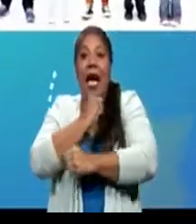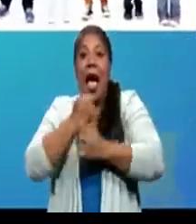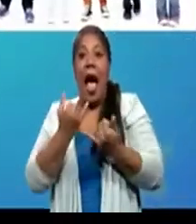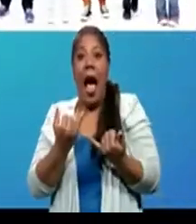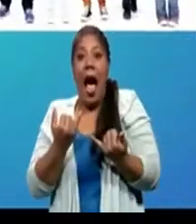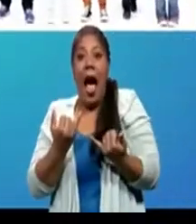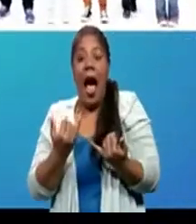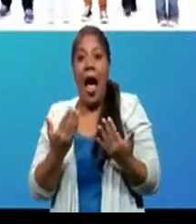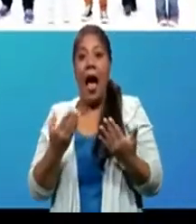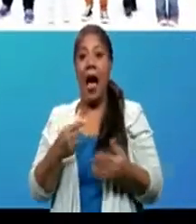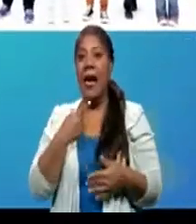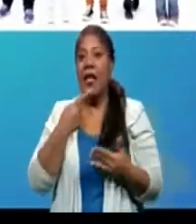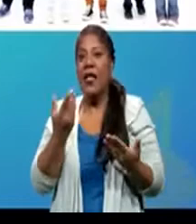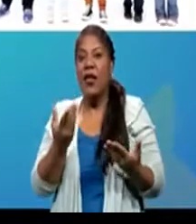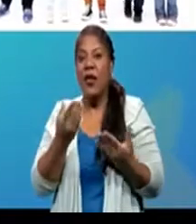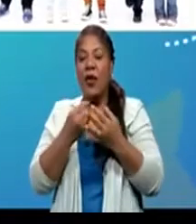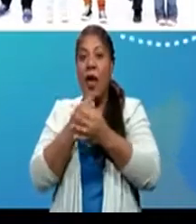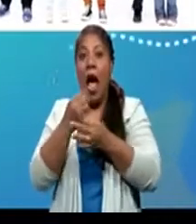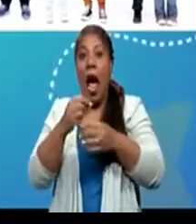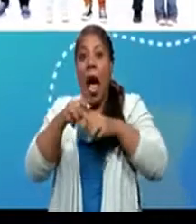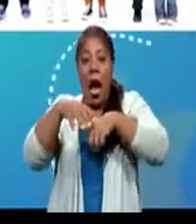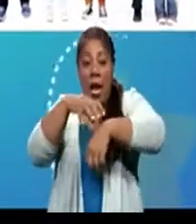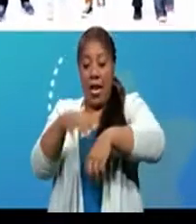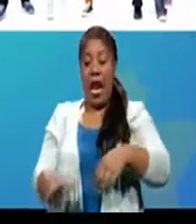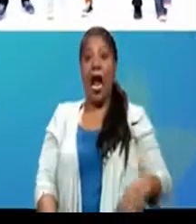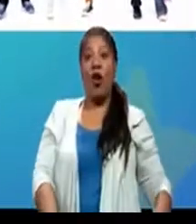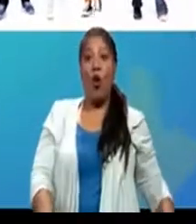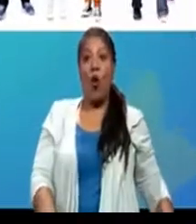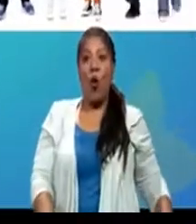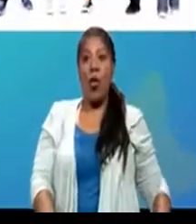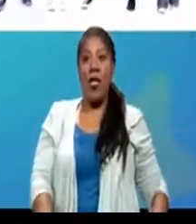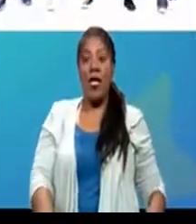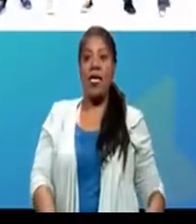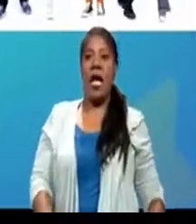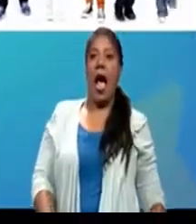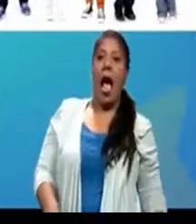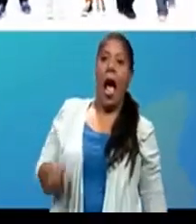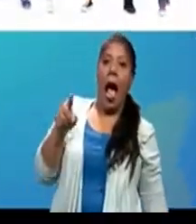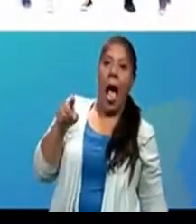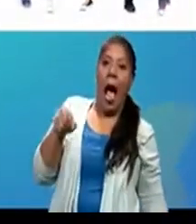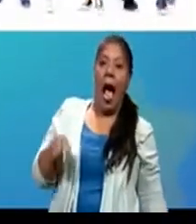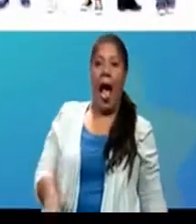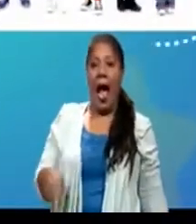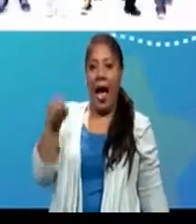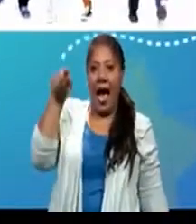ahora, ato la tirita en la rodilla y sube y baja, sube y